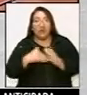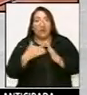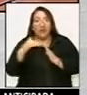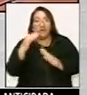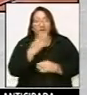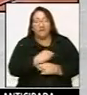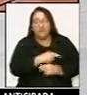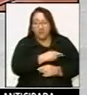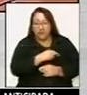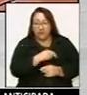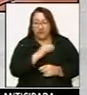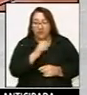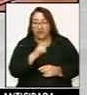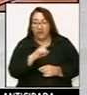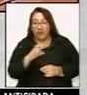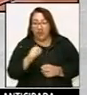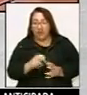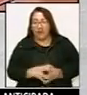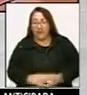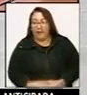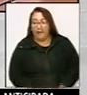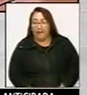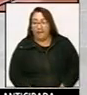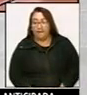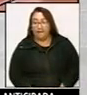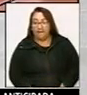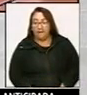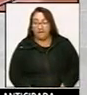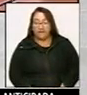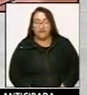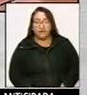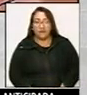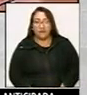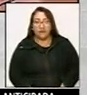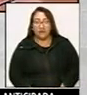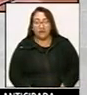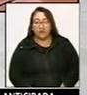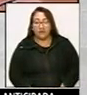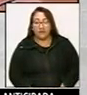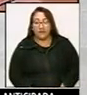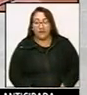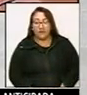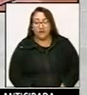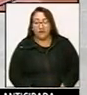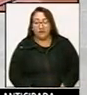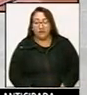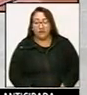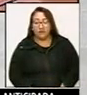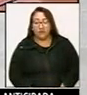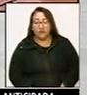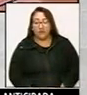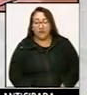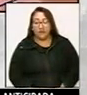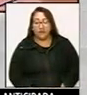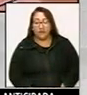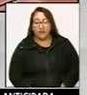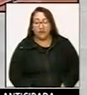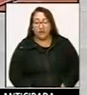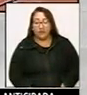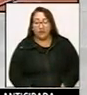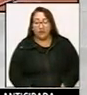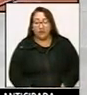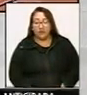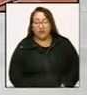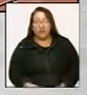del Hospital Daniel Alcides Carrión, entre otras obras de infraestructura. Vamos a esta hora, señor director,